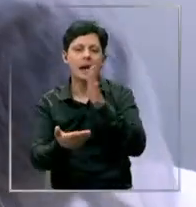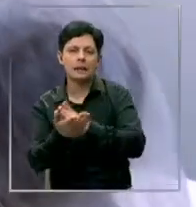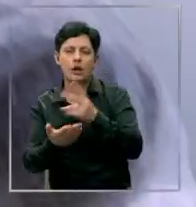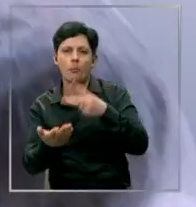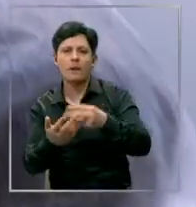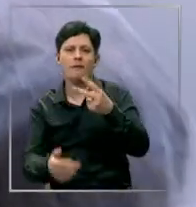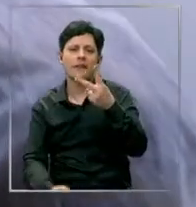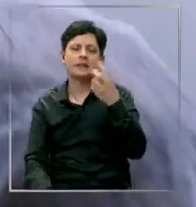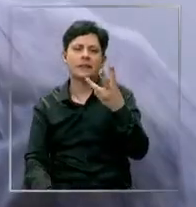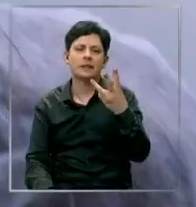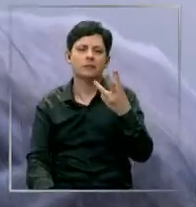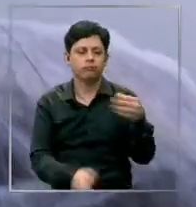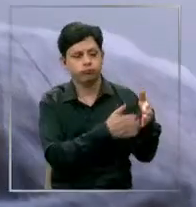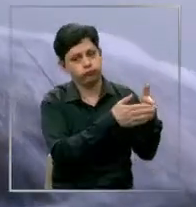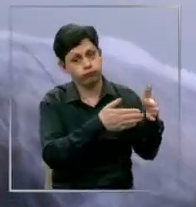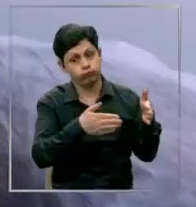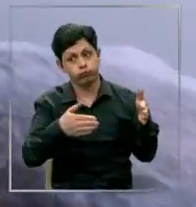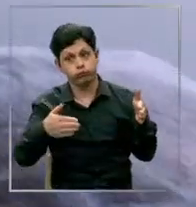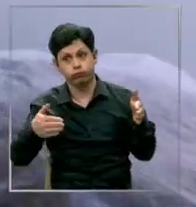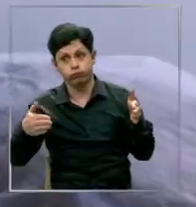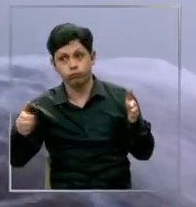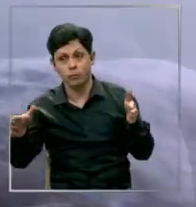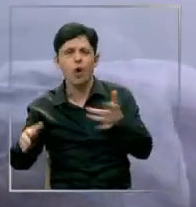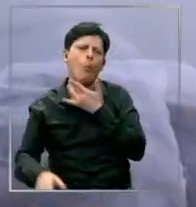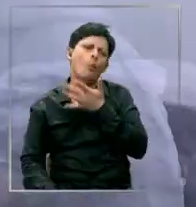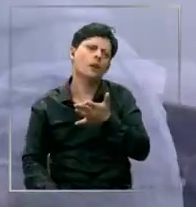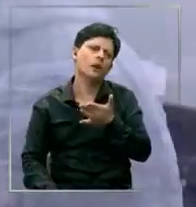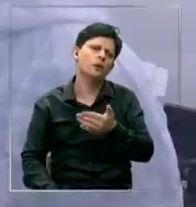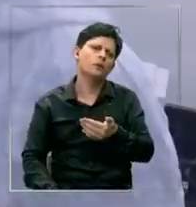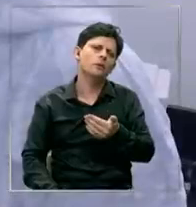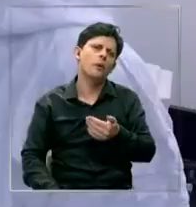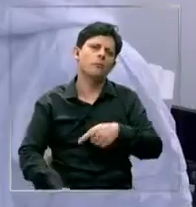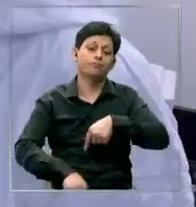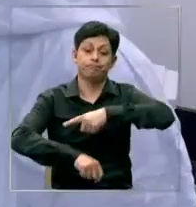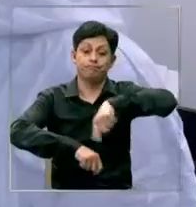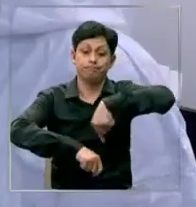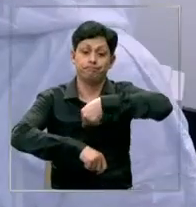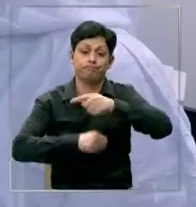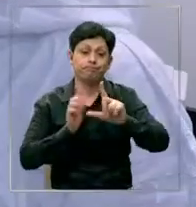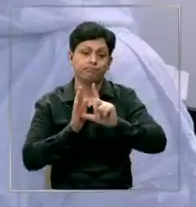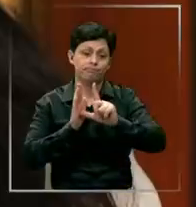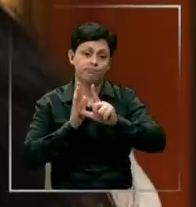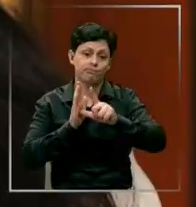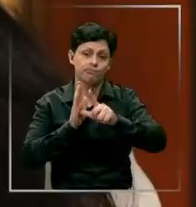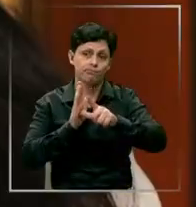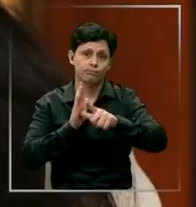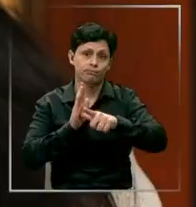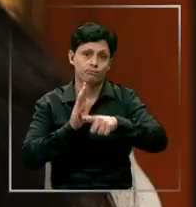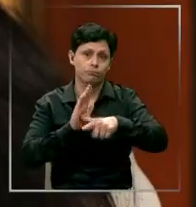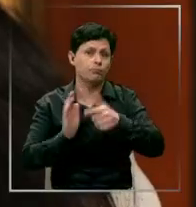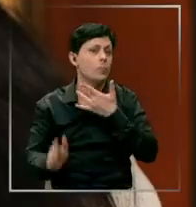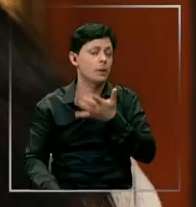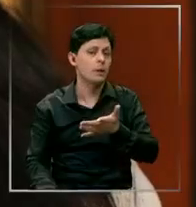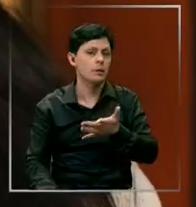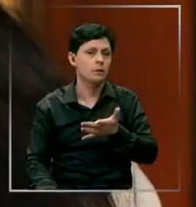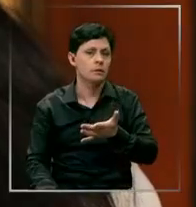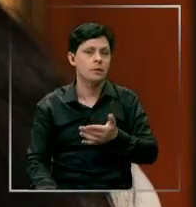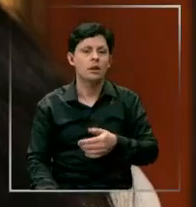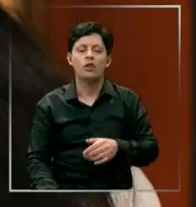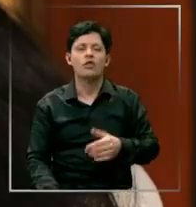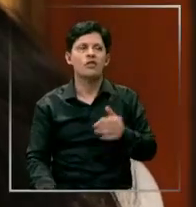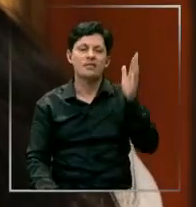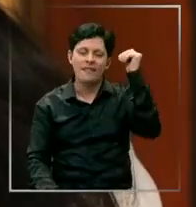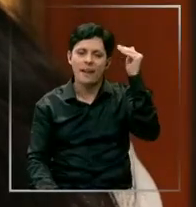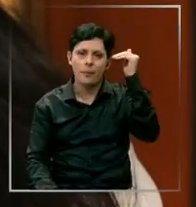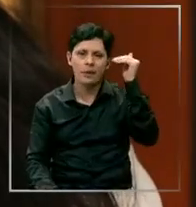ha pasado más tiempo del presupuestado. ¿Por qué demoró tanto? Lo que no contábamos es que íbamos a tener dificultades emanadas